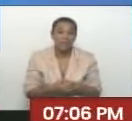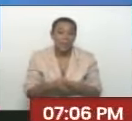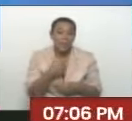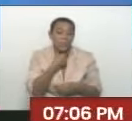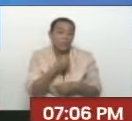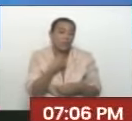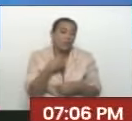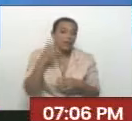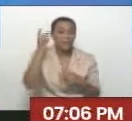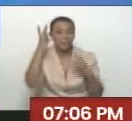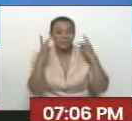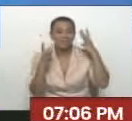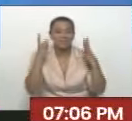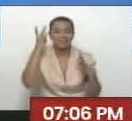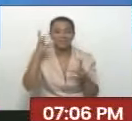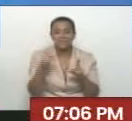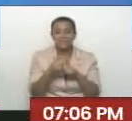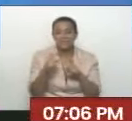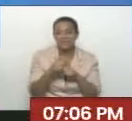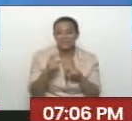estar